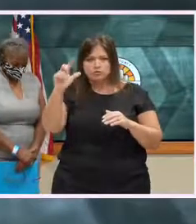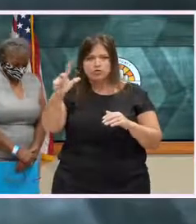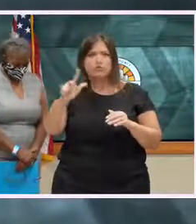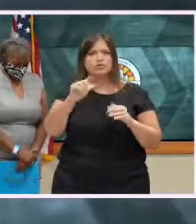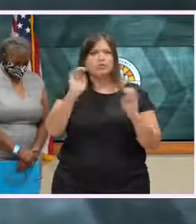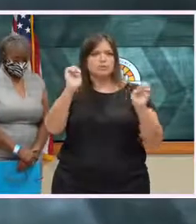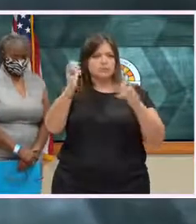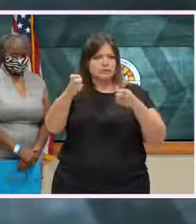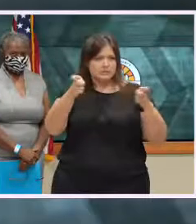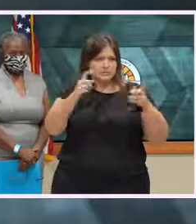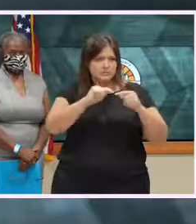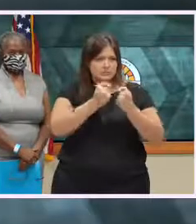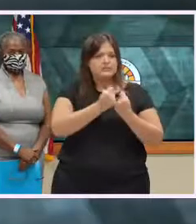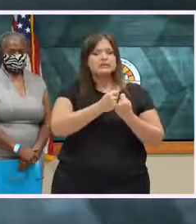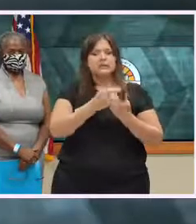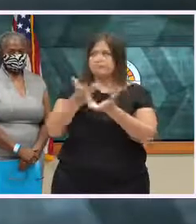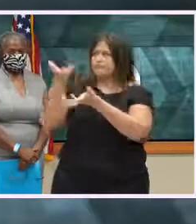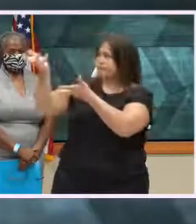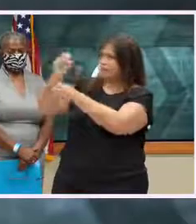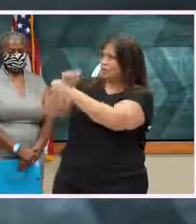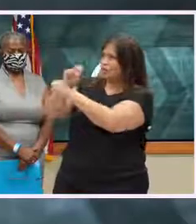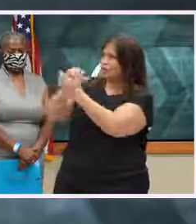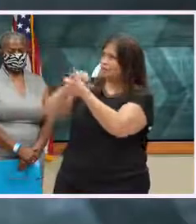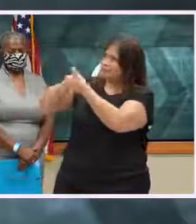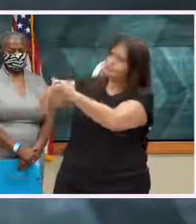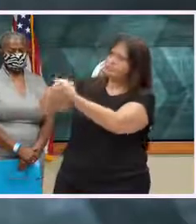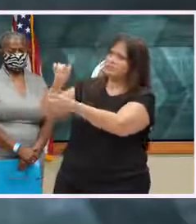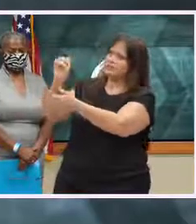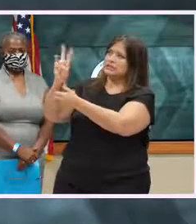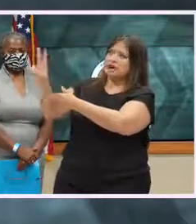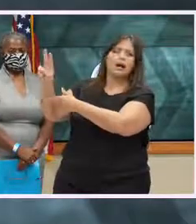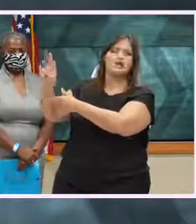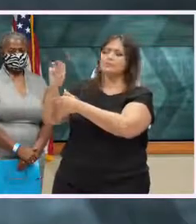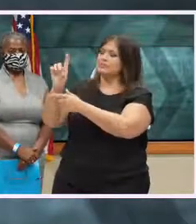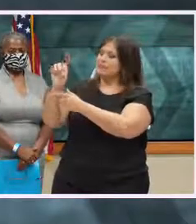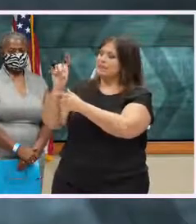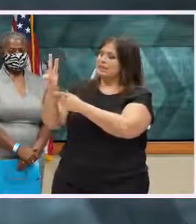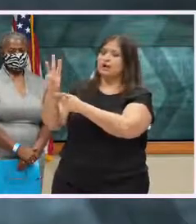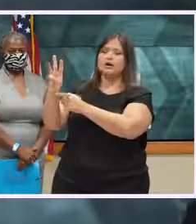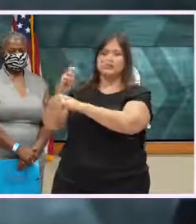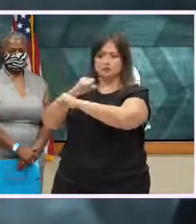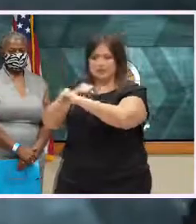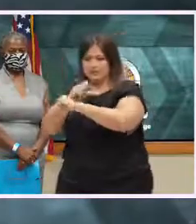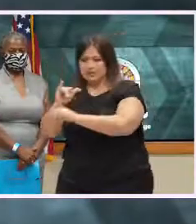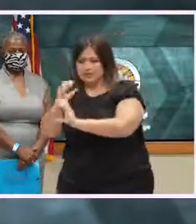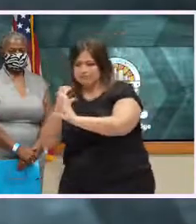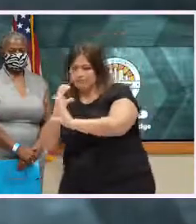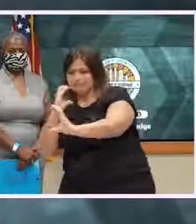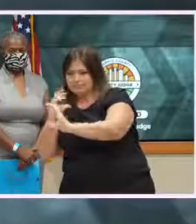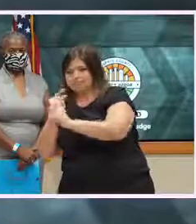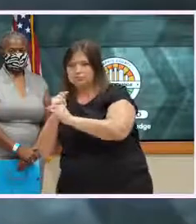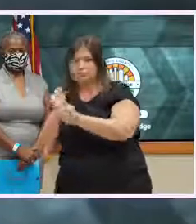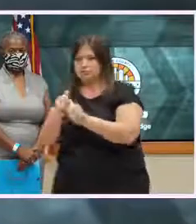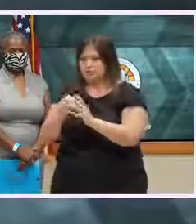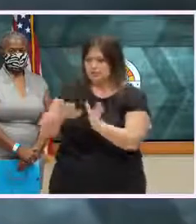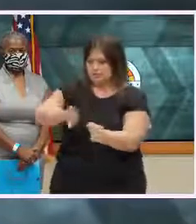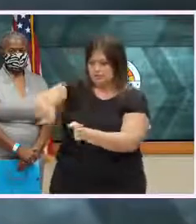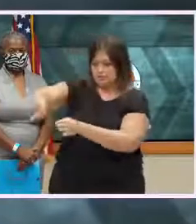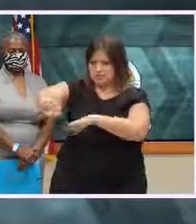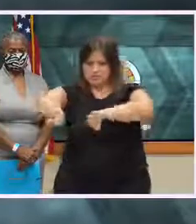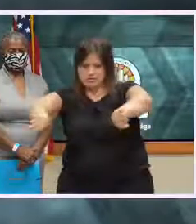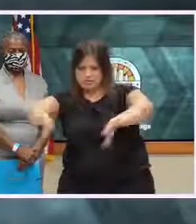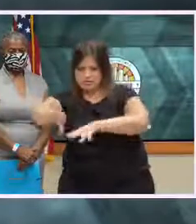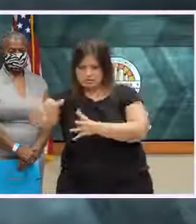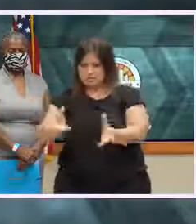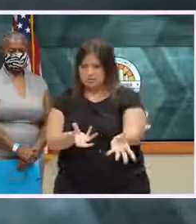team is working with Dow to really protect that tanker and try to move the other ones out of the way and eventually